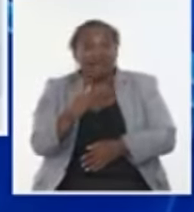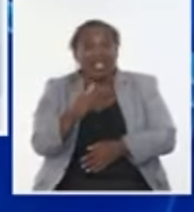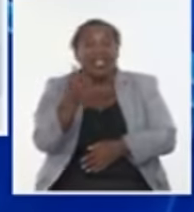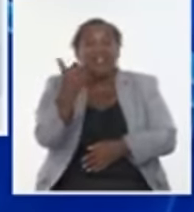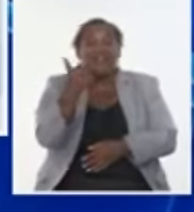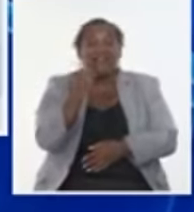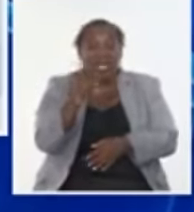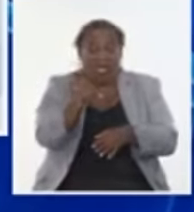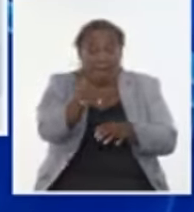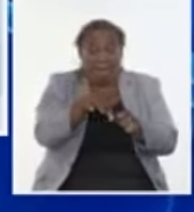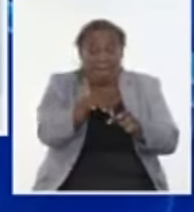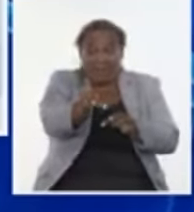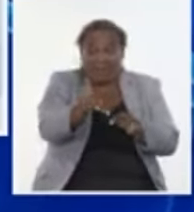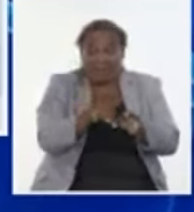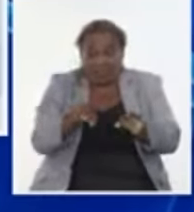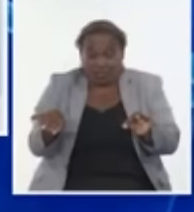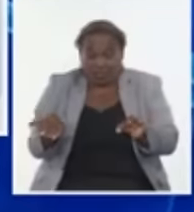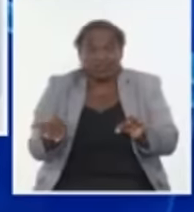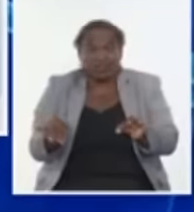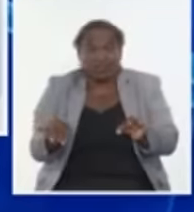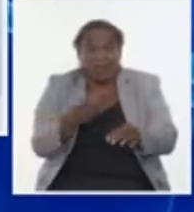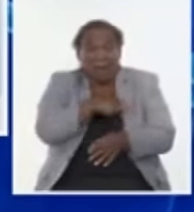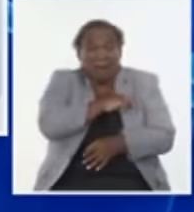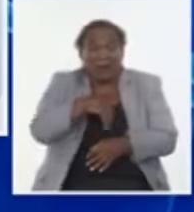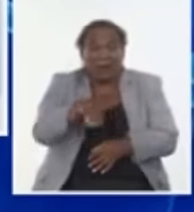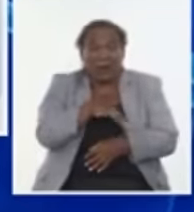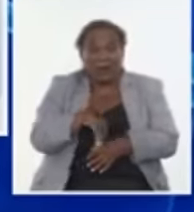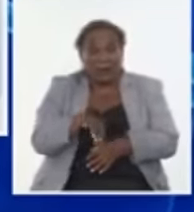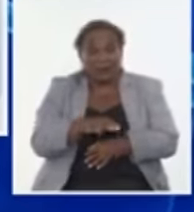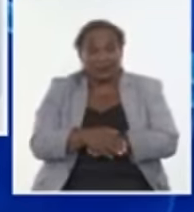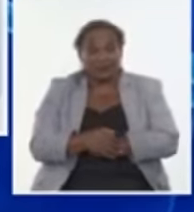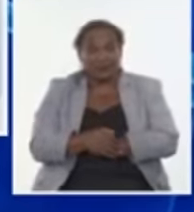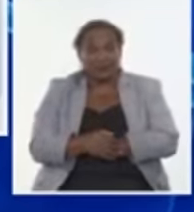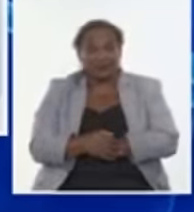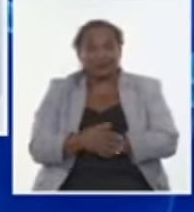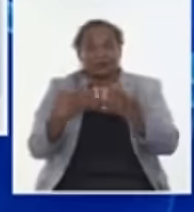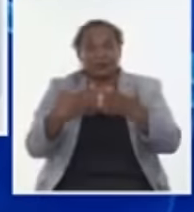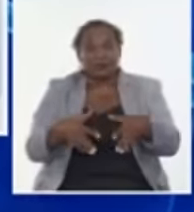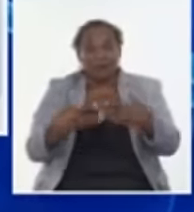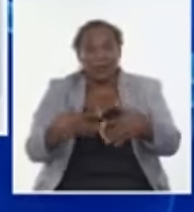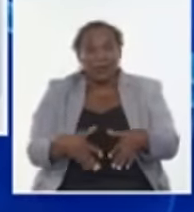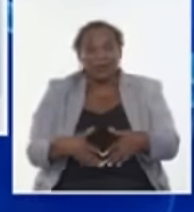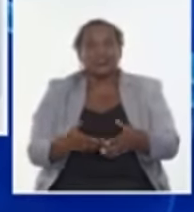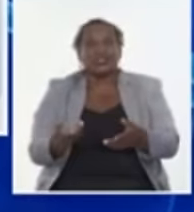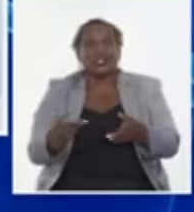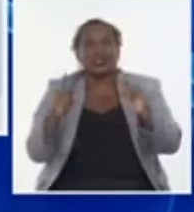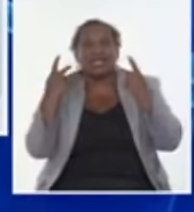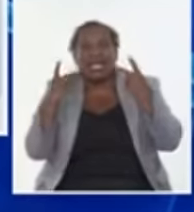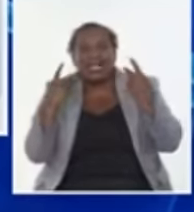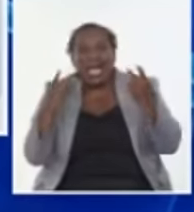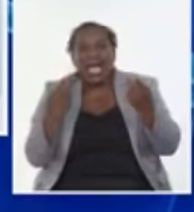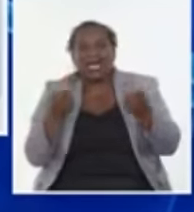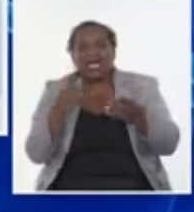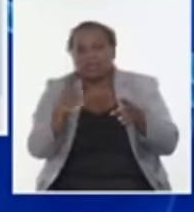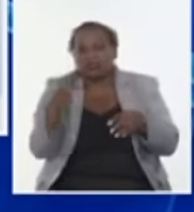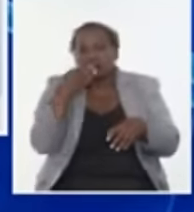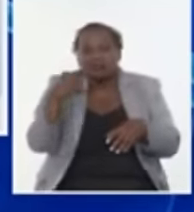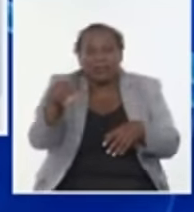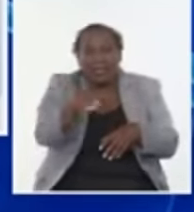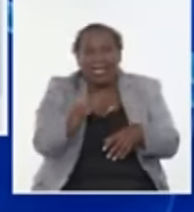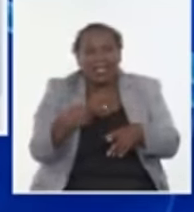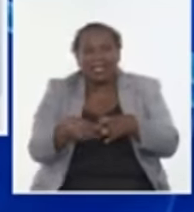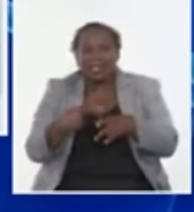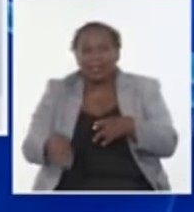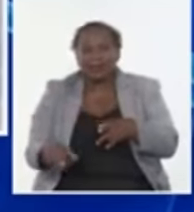cuadrados de población para poder producir hortalizas, condimentos y demás. En uno de esos